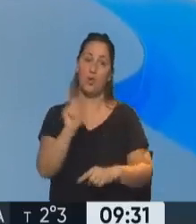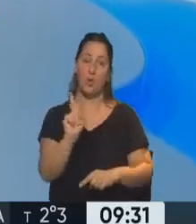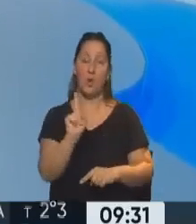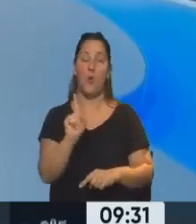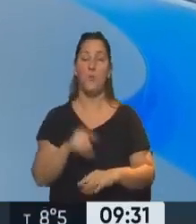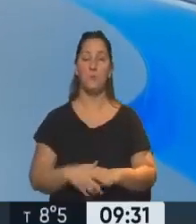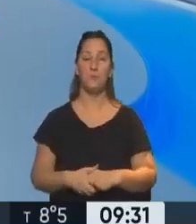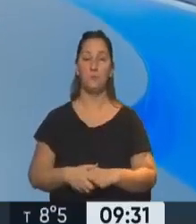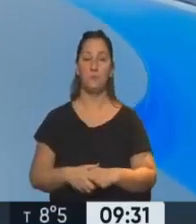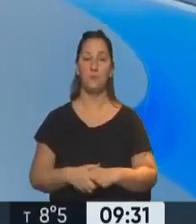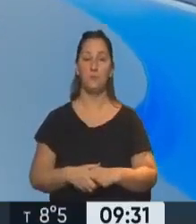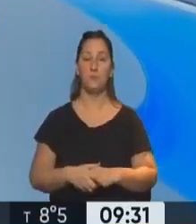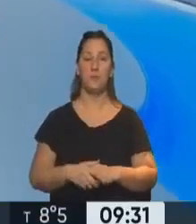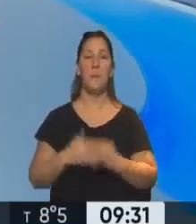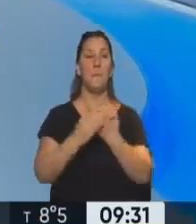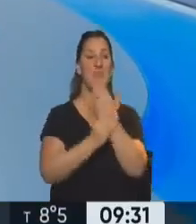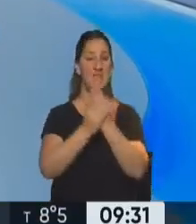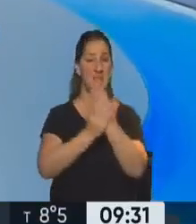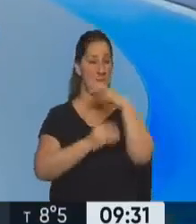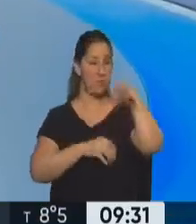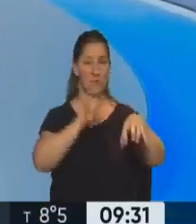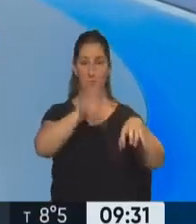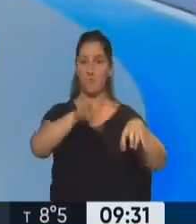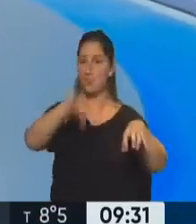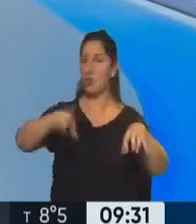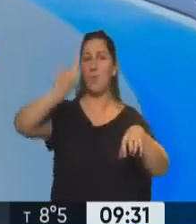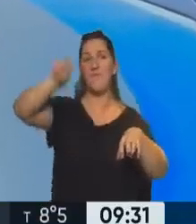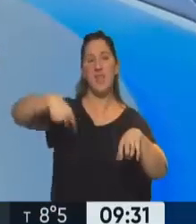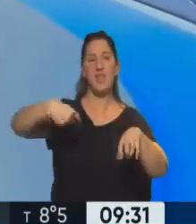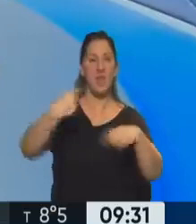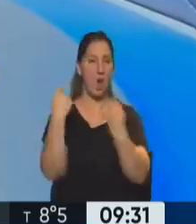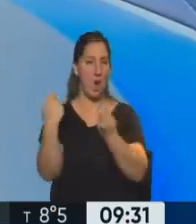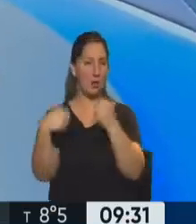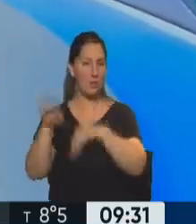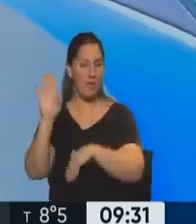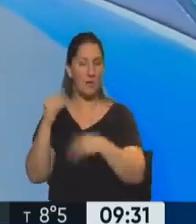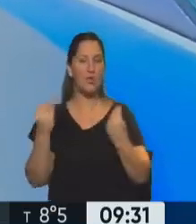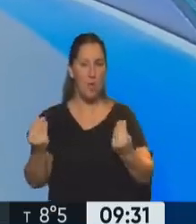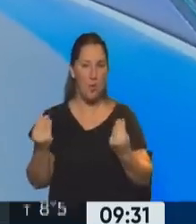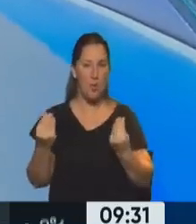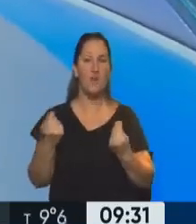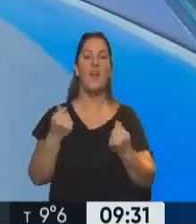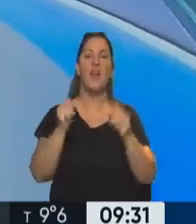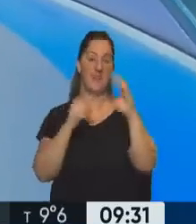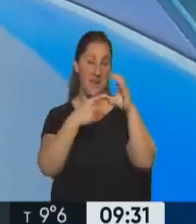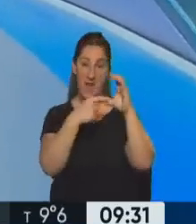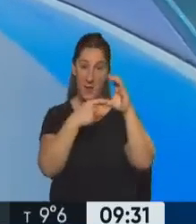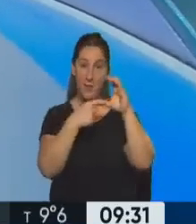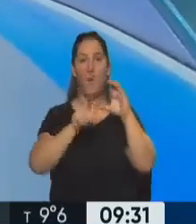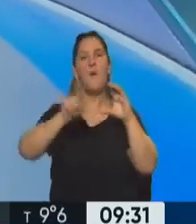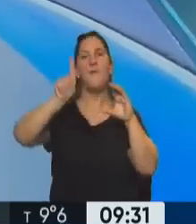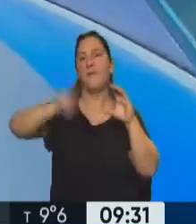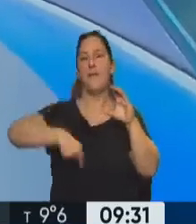genera si no hay nuevas erogaciones para los ministerios de donde salían las erogaciones si bueno pero aparece digamos el dinero es fungible salía de